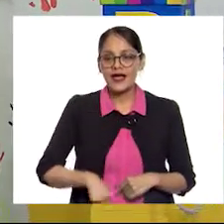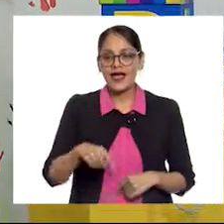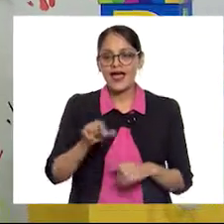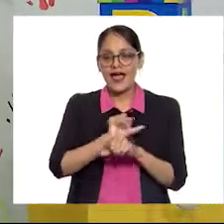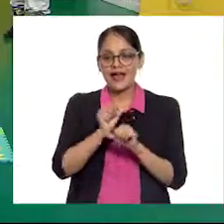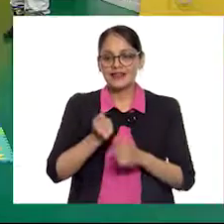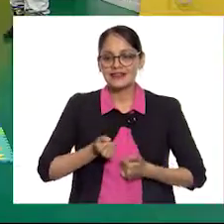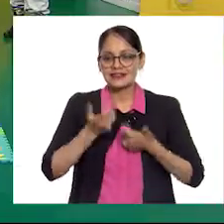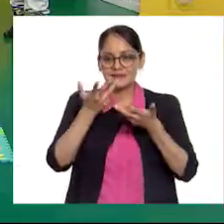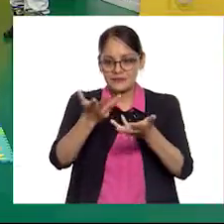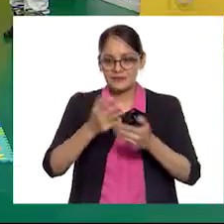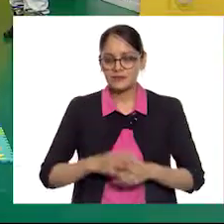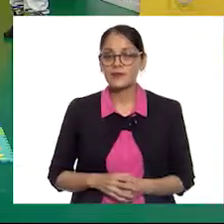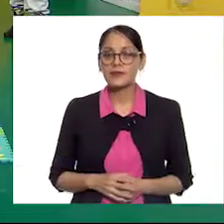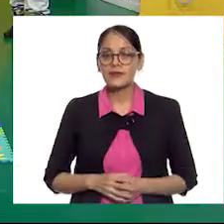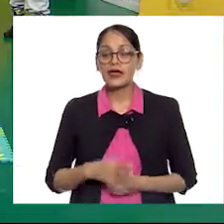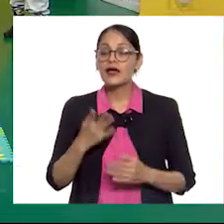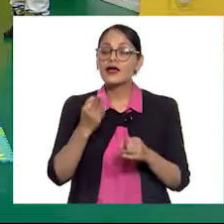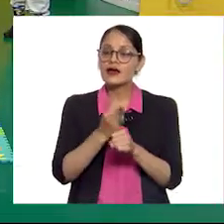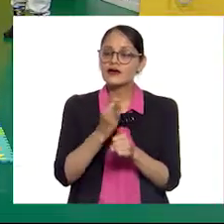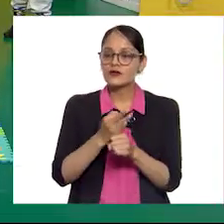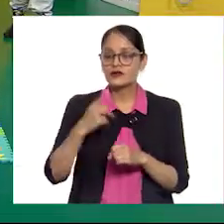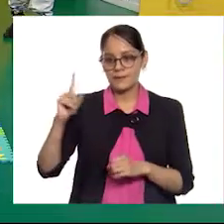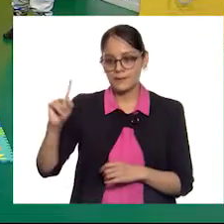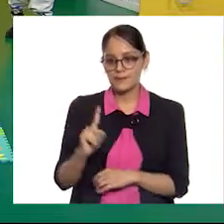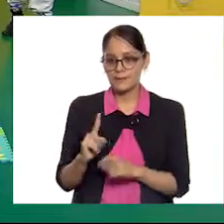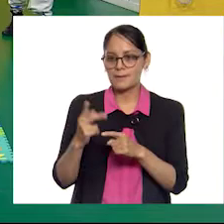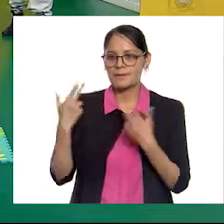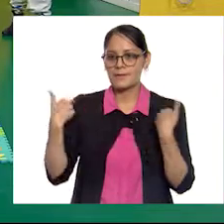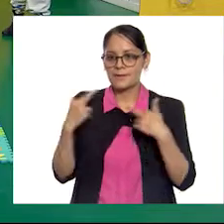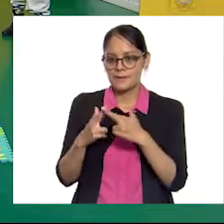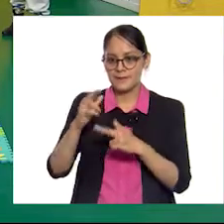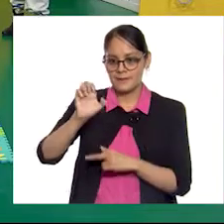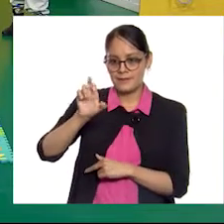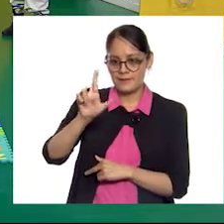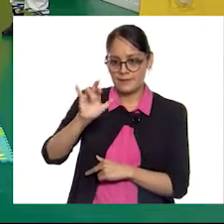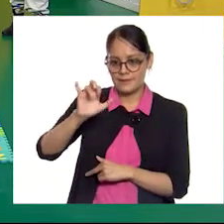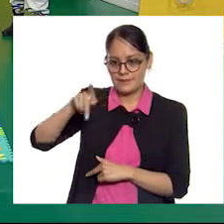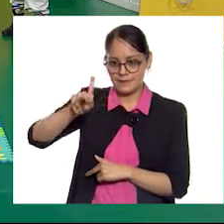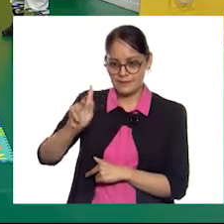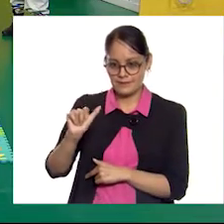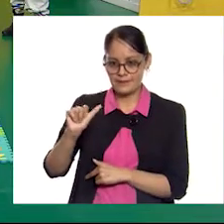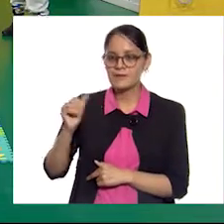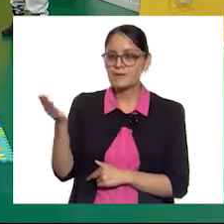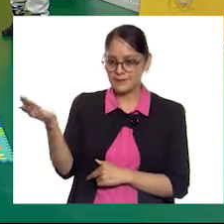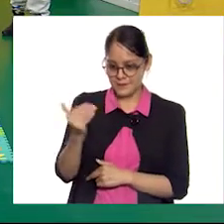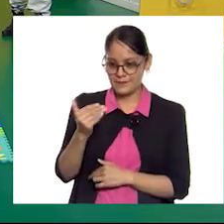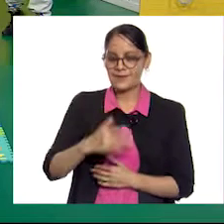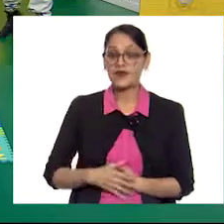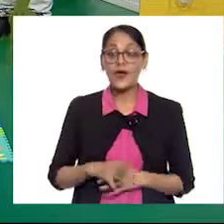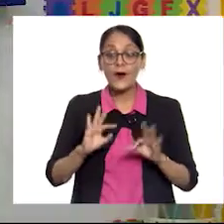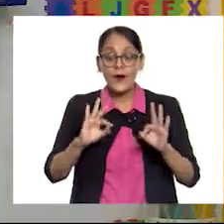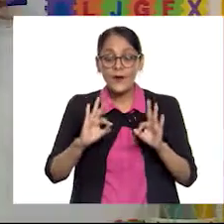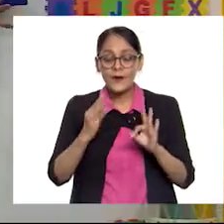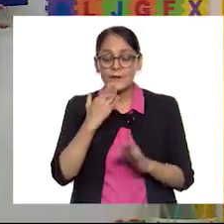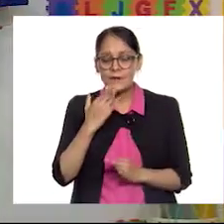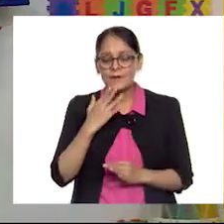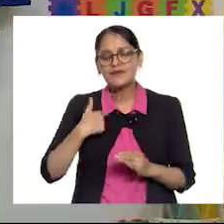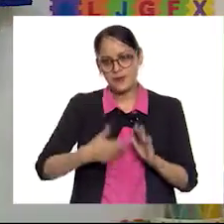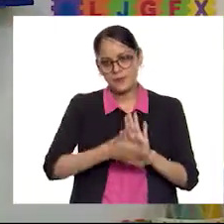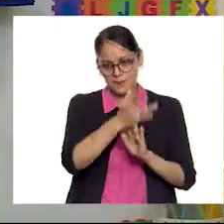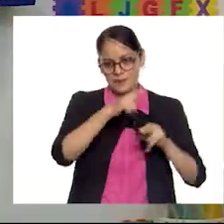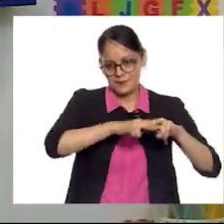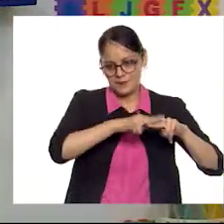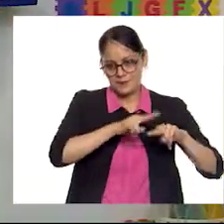aquí en el salón. Y para esto vamos a tener la ayuda de la maestra Erika Islas. ¡Ay, excelente! Bueno, pues yo me voy a